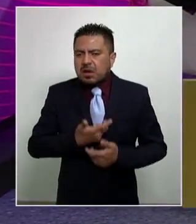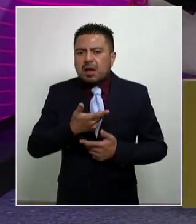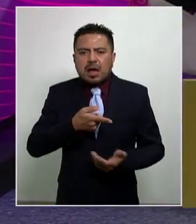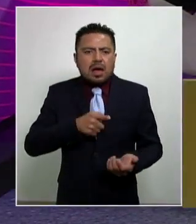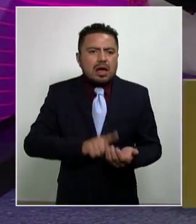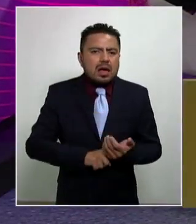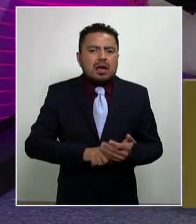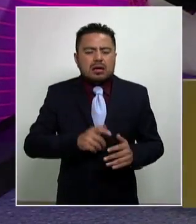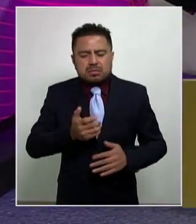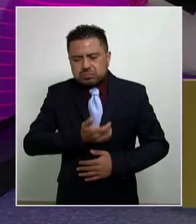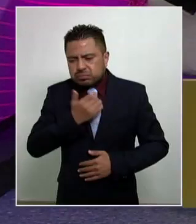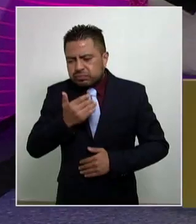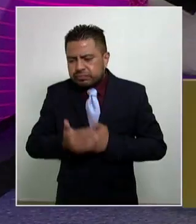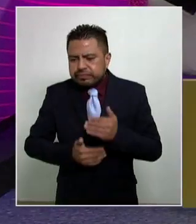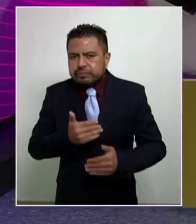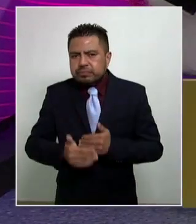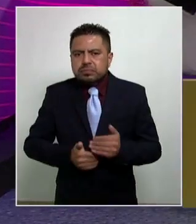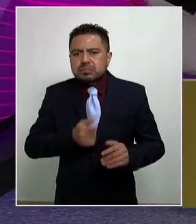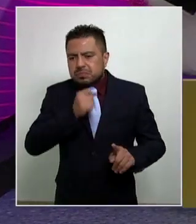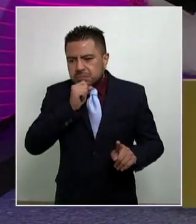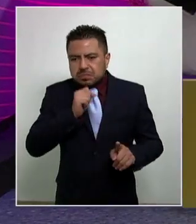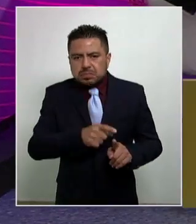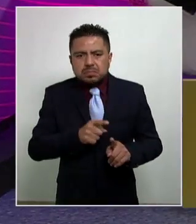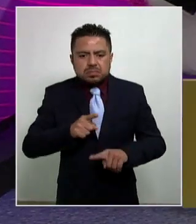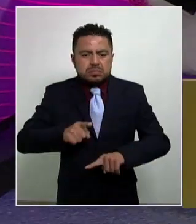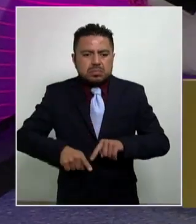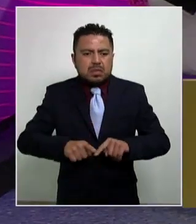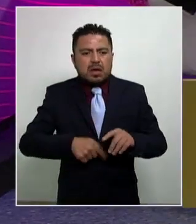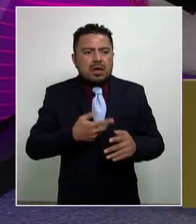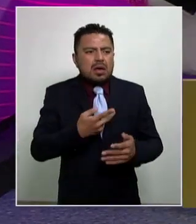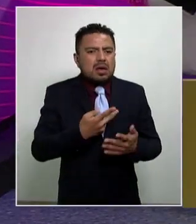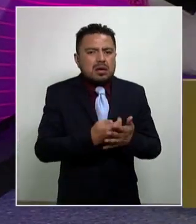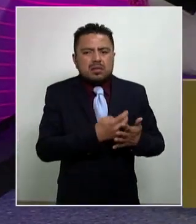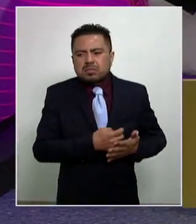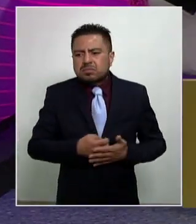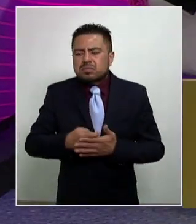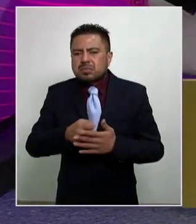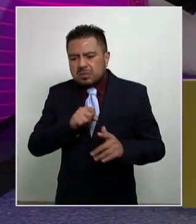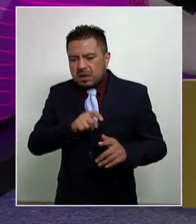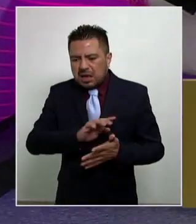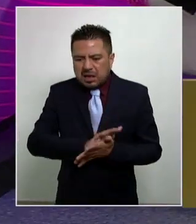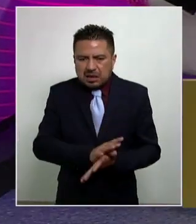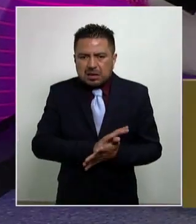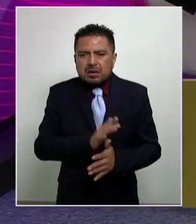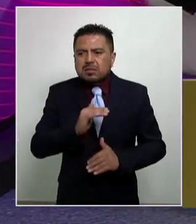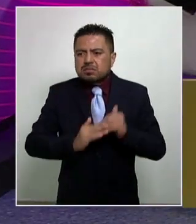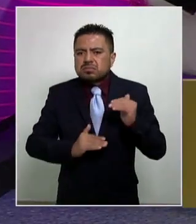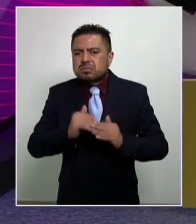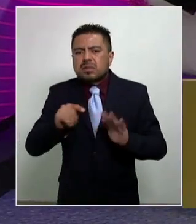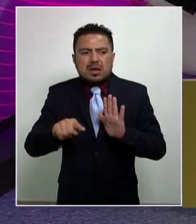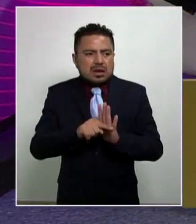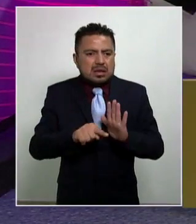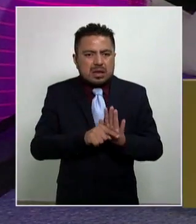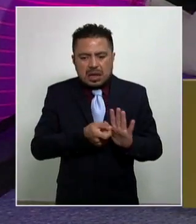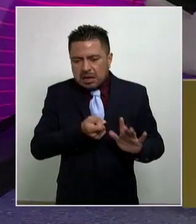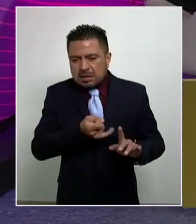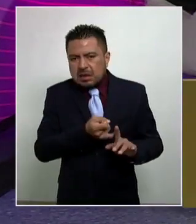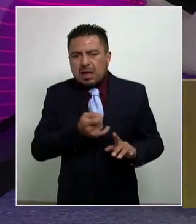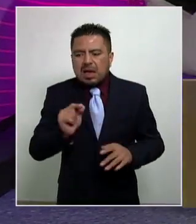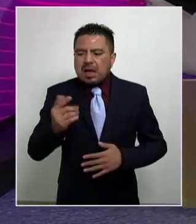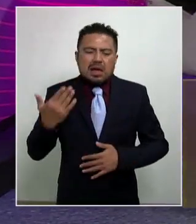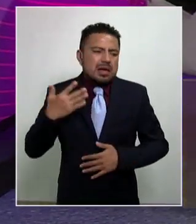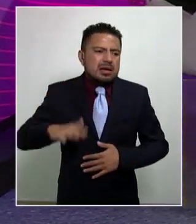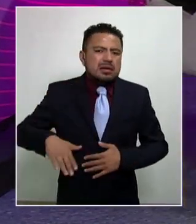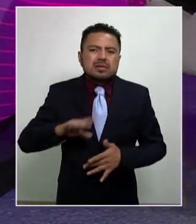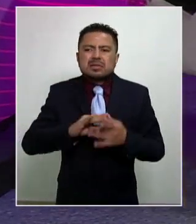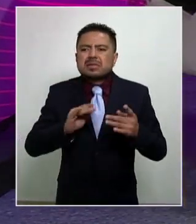misma cotidianidad replican este tipo de racismos, este tipo de construcciones negativas. Hace rato mencionaban,